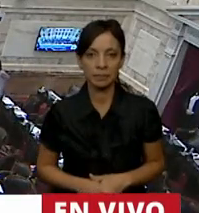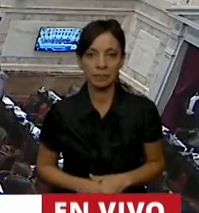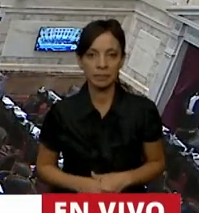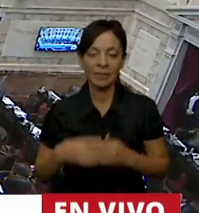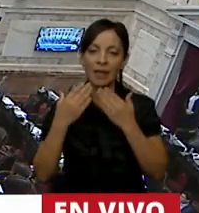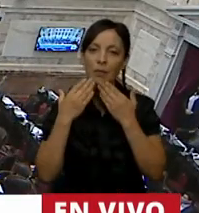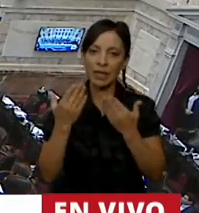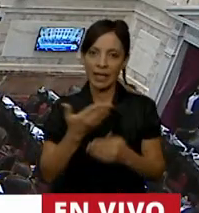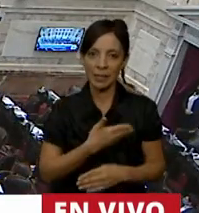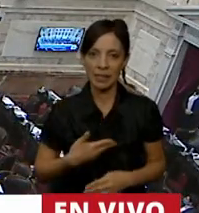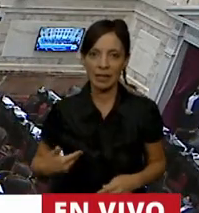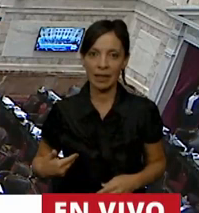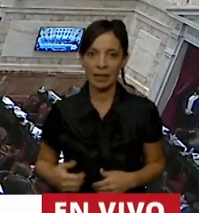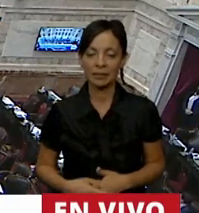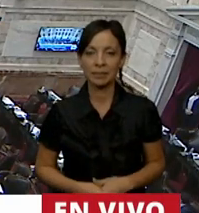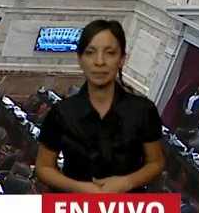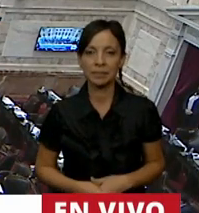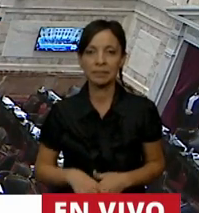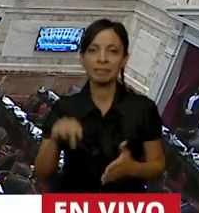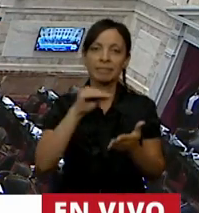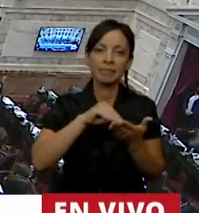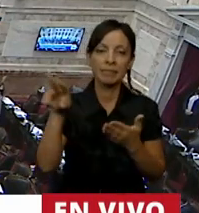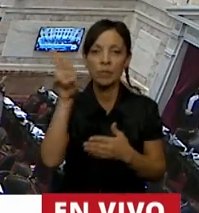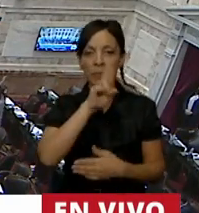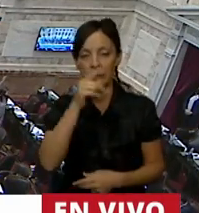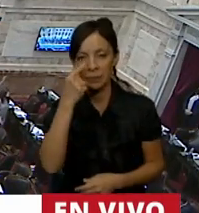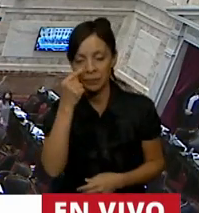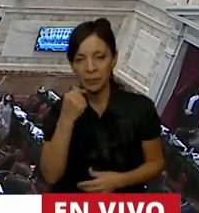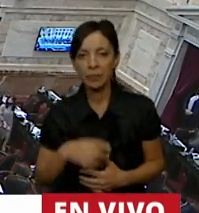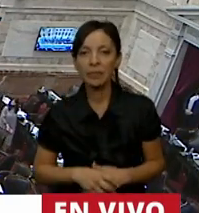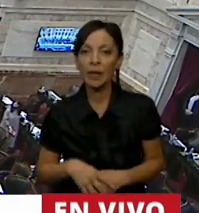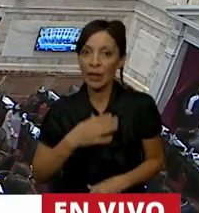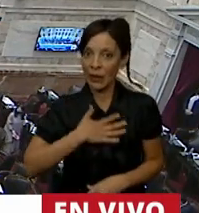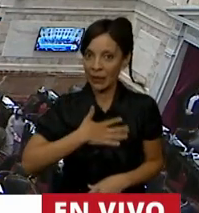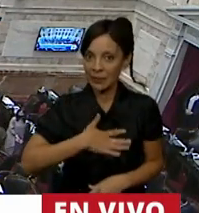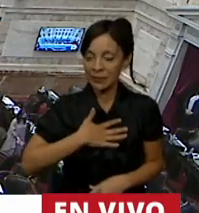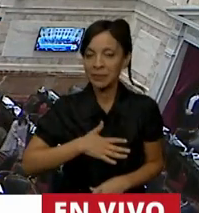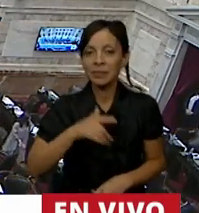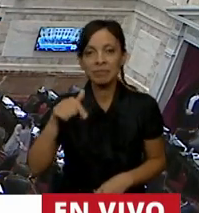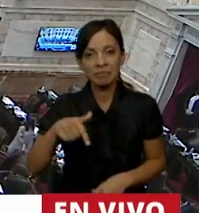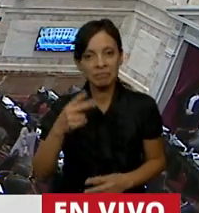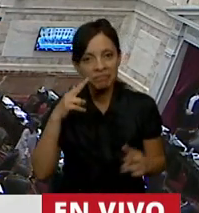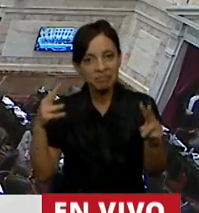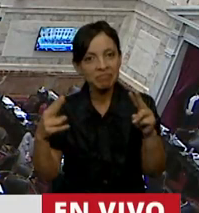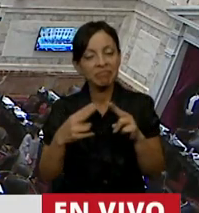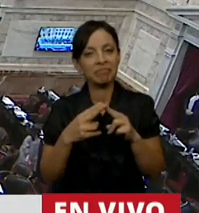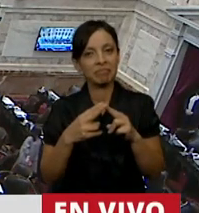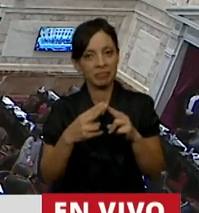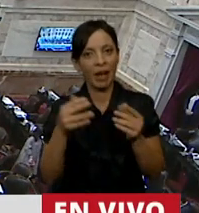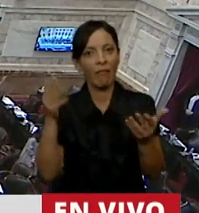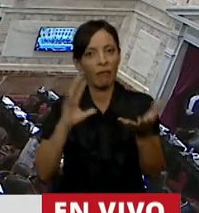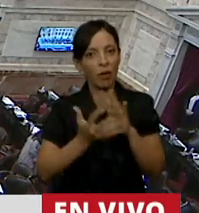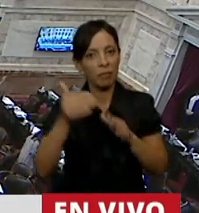Gracias, señor presidente. Diputados, diputadas, con gran satisfacción nos encontramos nuevamente de manera